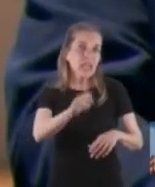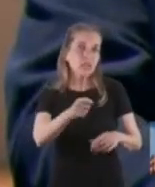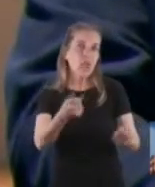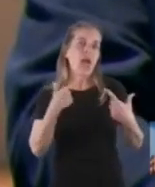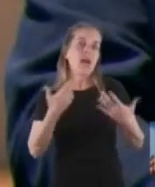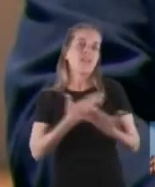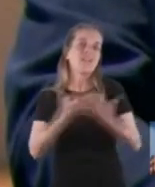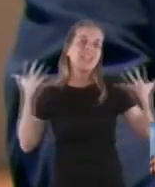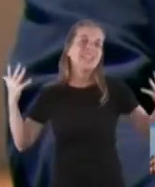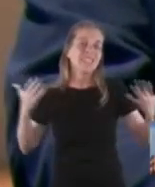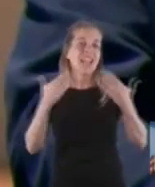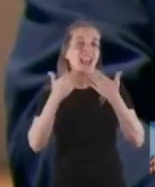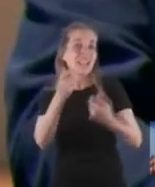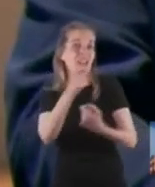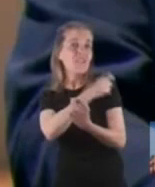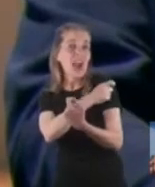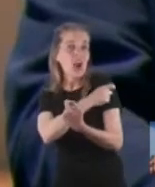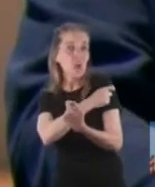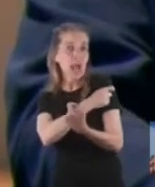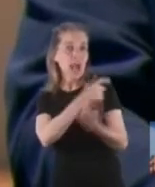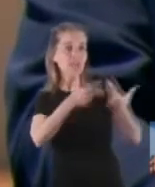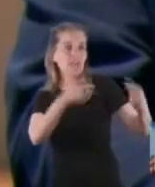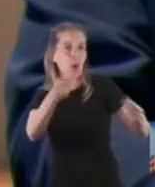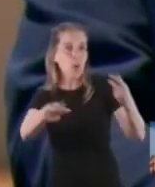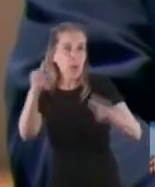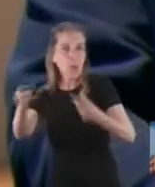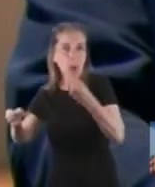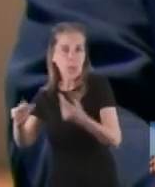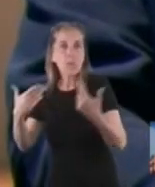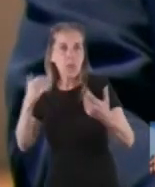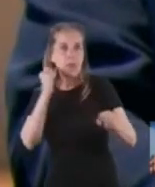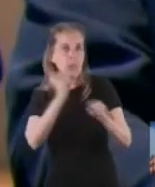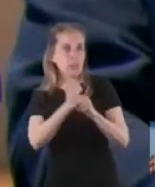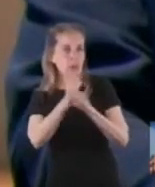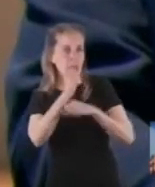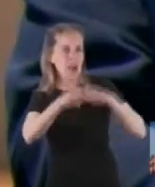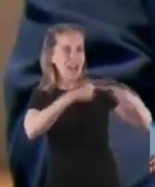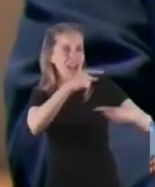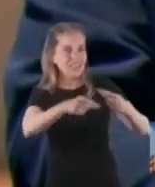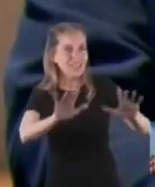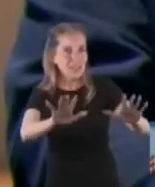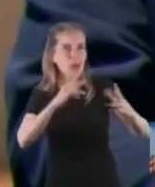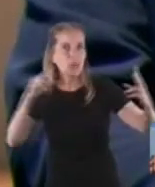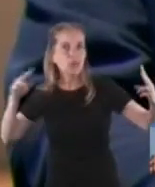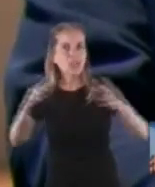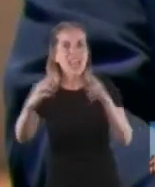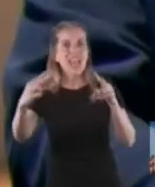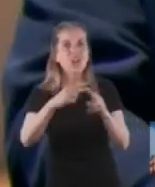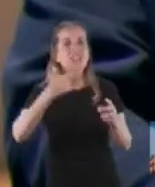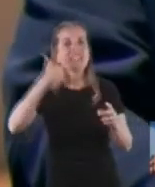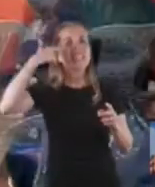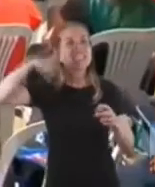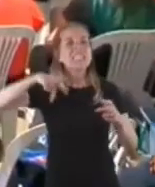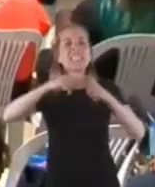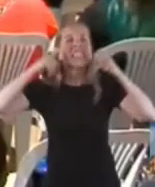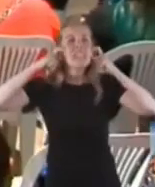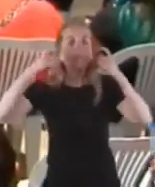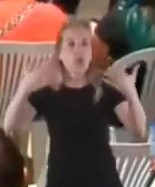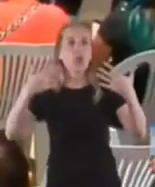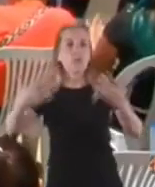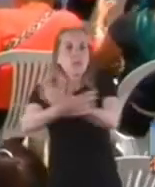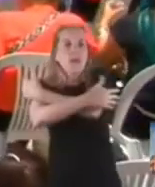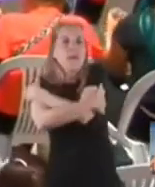muy alegre, porque gracias a esas vacunas podemos seguir trabajando así. Podemos reencontrarnos sin taparnos la cara, podemos abrazarnos y darnos un